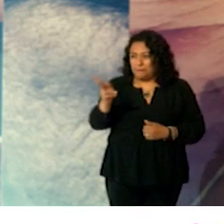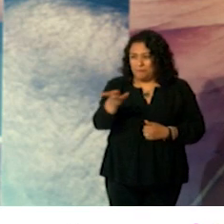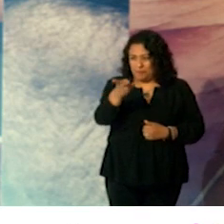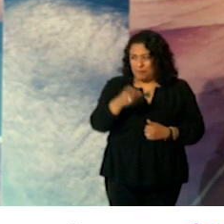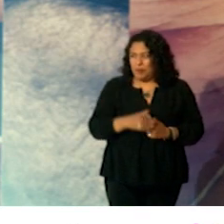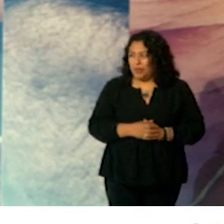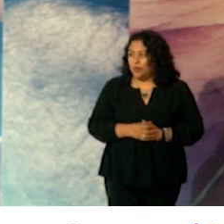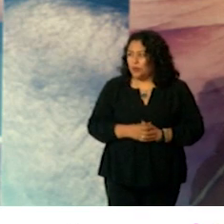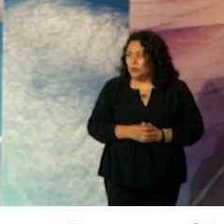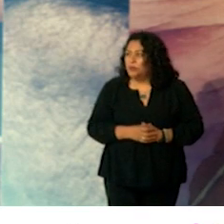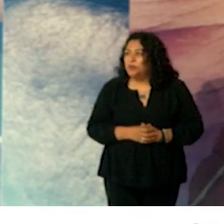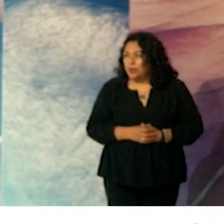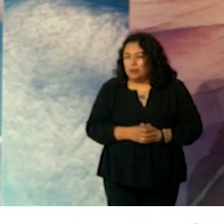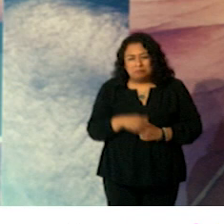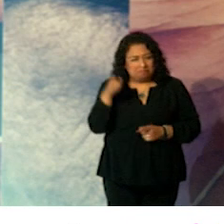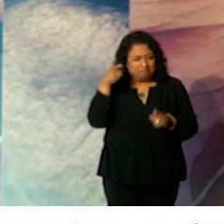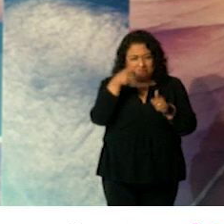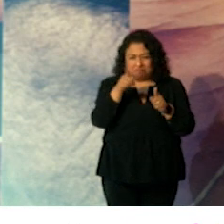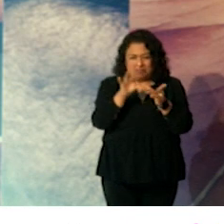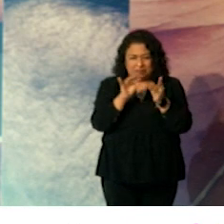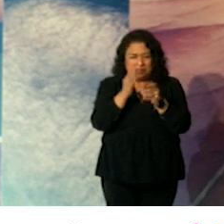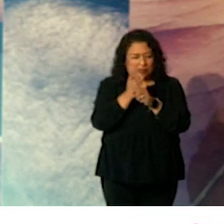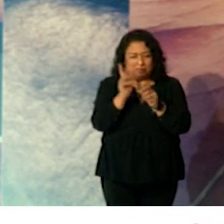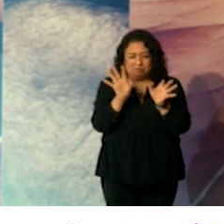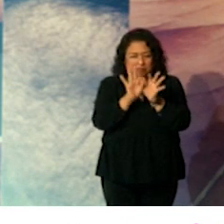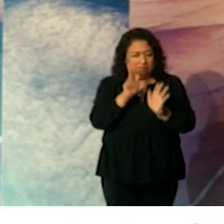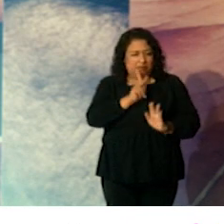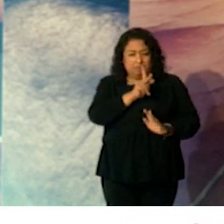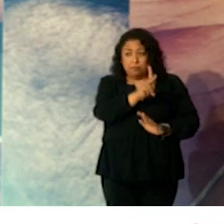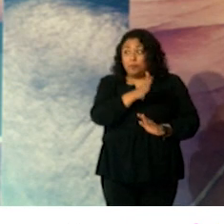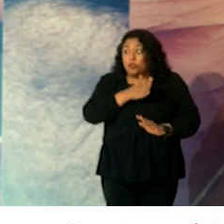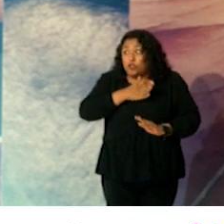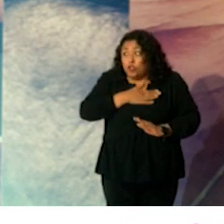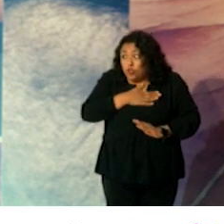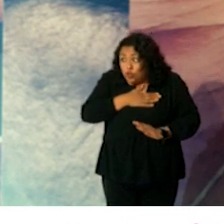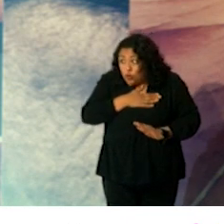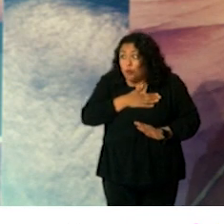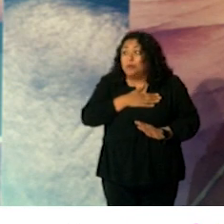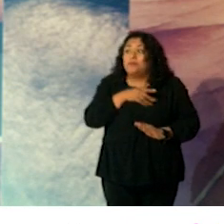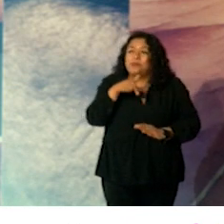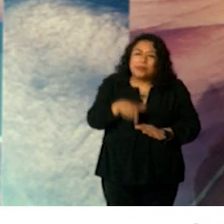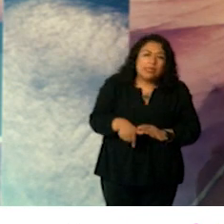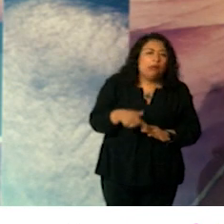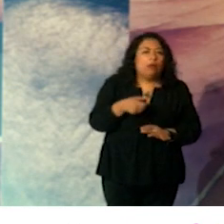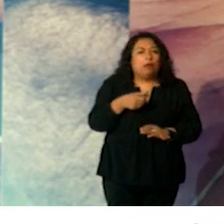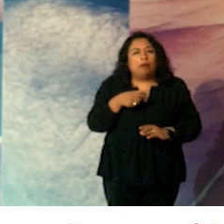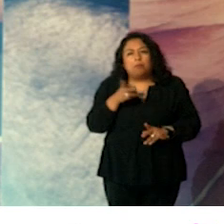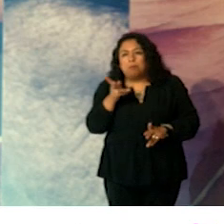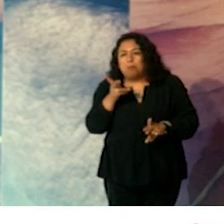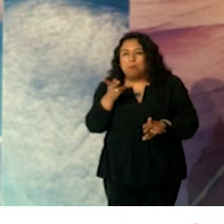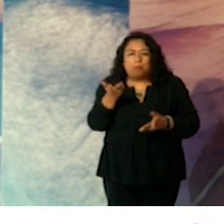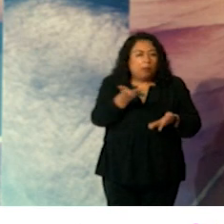pregunta y lo que están puntualizando ahorita. Yo más bien en estas conversaciones durante